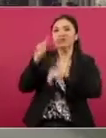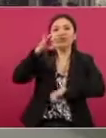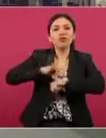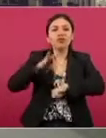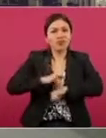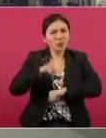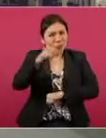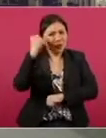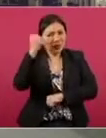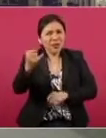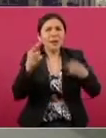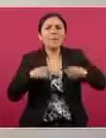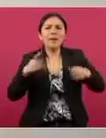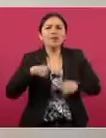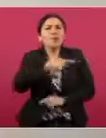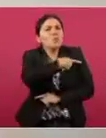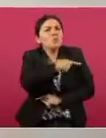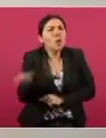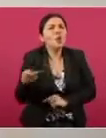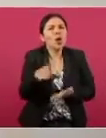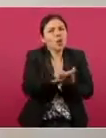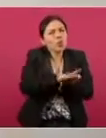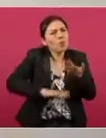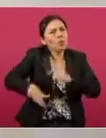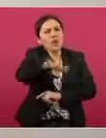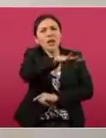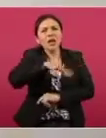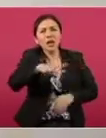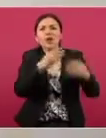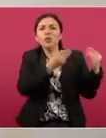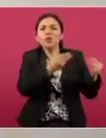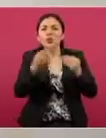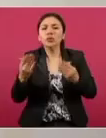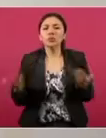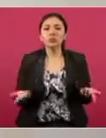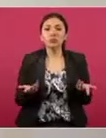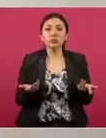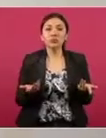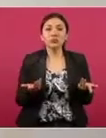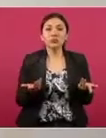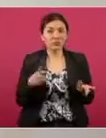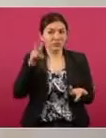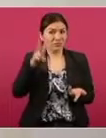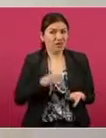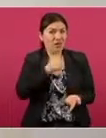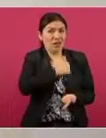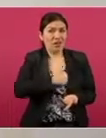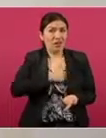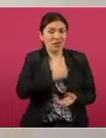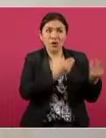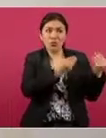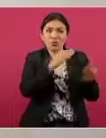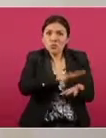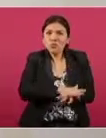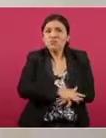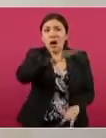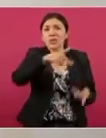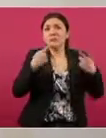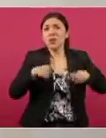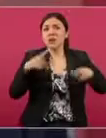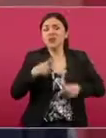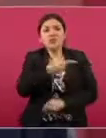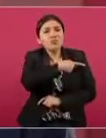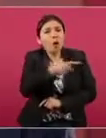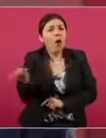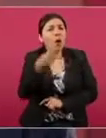Imagínense una gente humilde, pobre, que es lamentablemente la mayoría de los